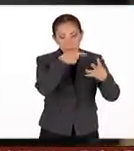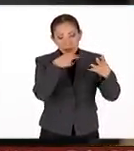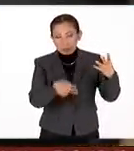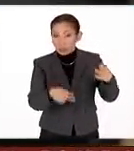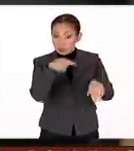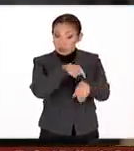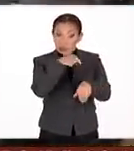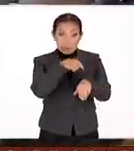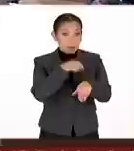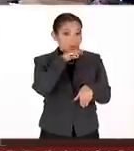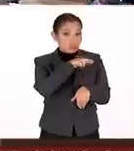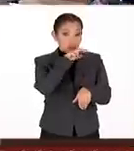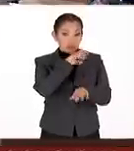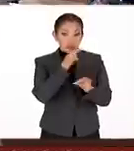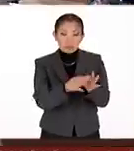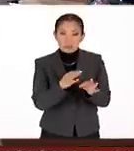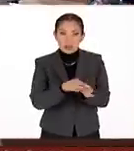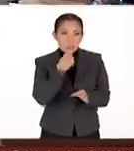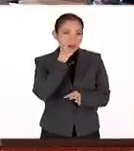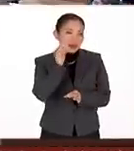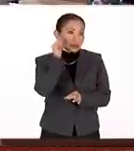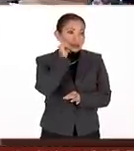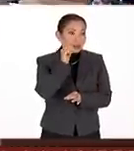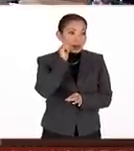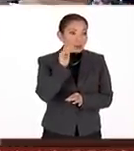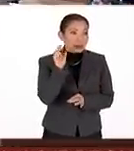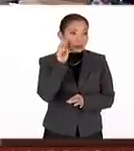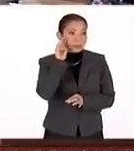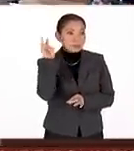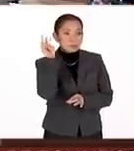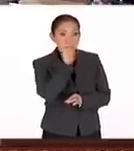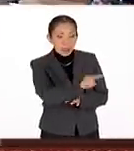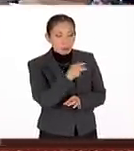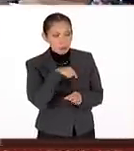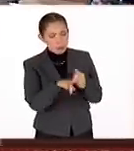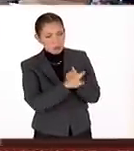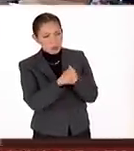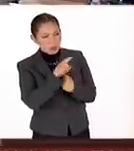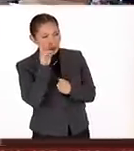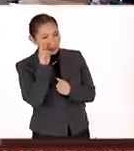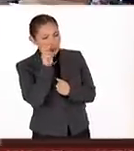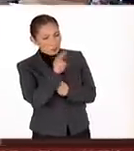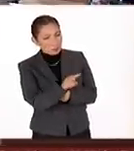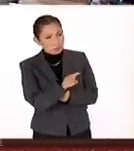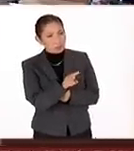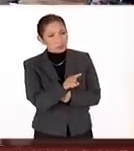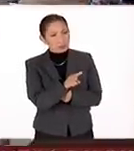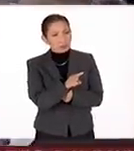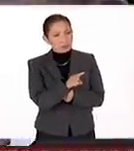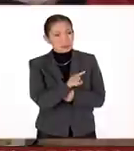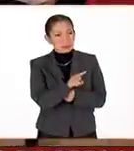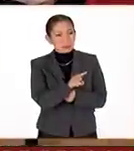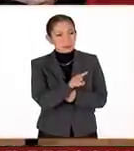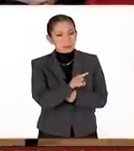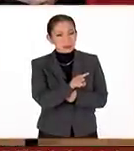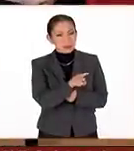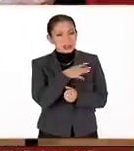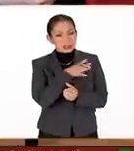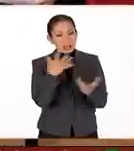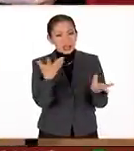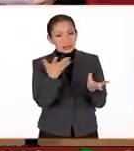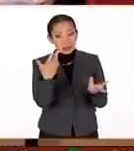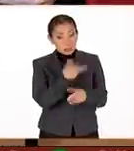y forma porque como comentamos no siempre si vemos una irregularidad se se se se somete al al